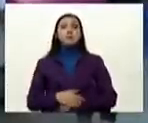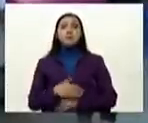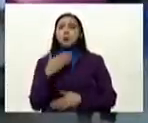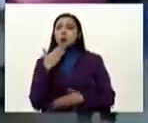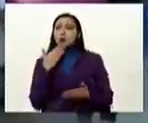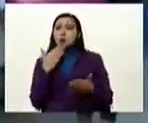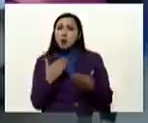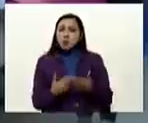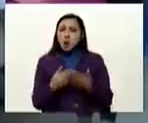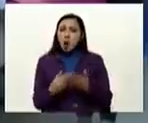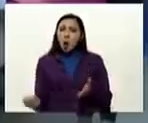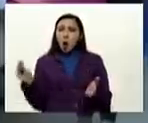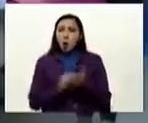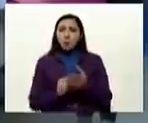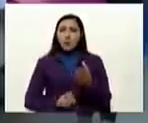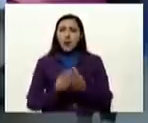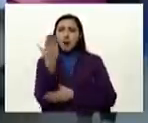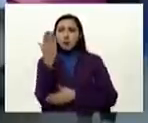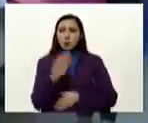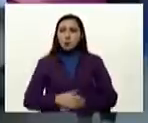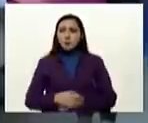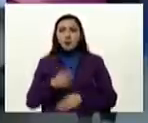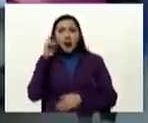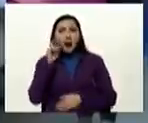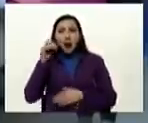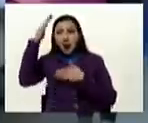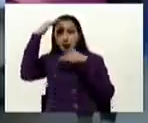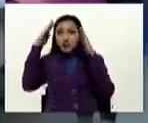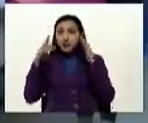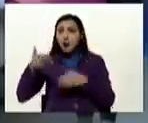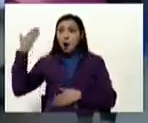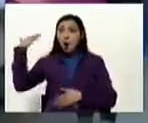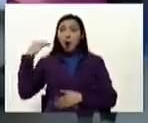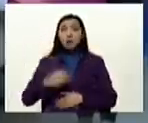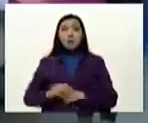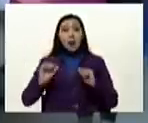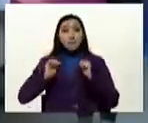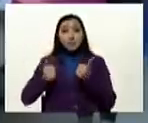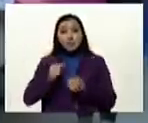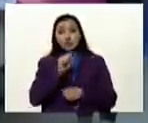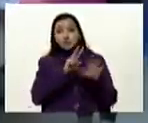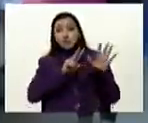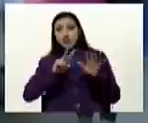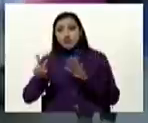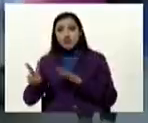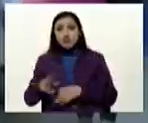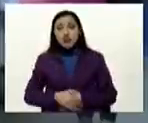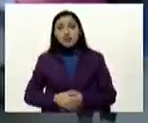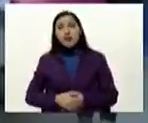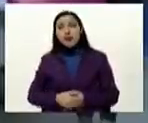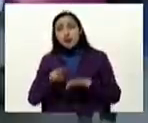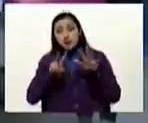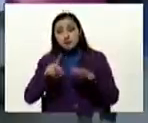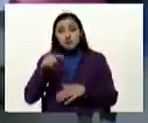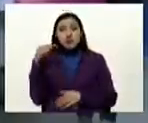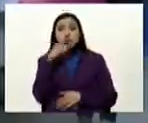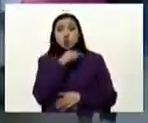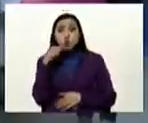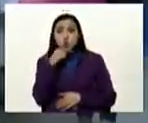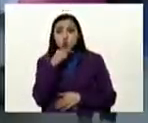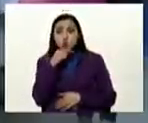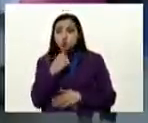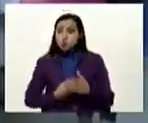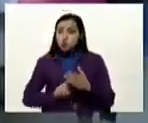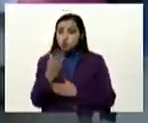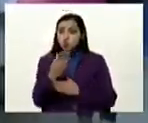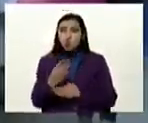esta reinauguración de esta maternidad que data de los años 77. Dios mediante, el 7 de octubre, hermano presidente, esta maternidad estará